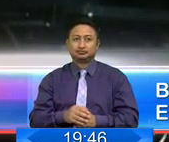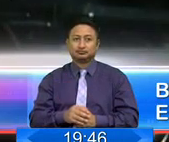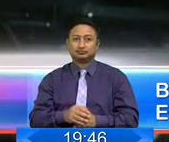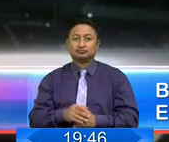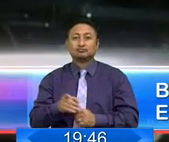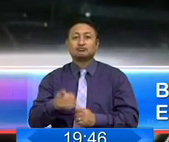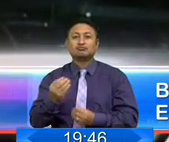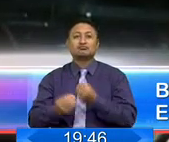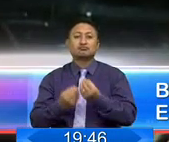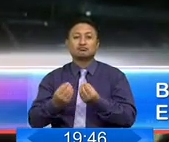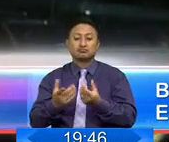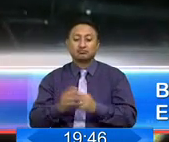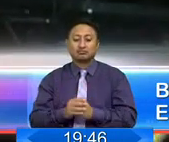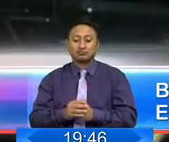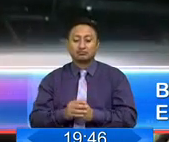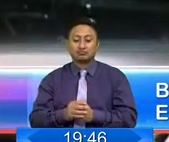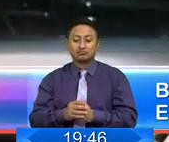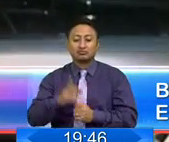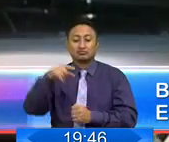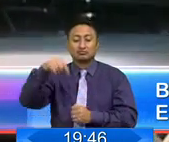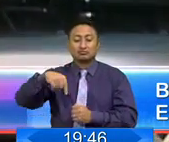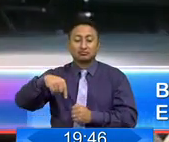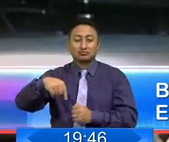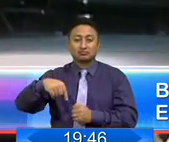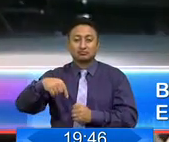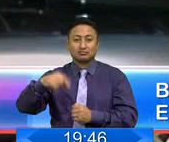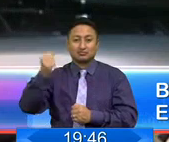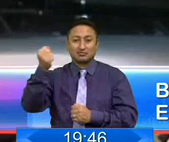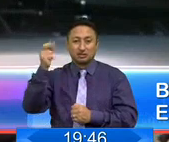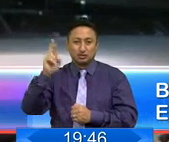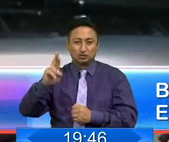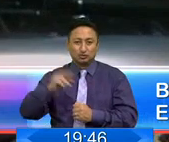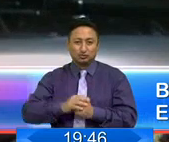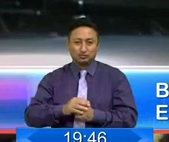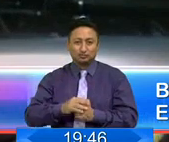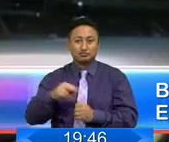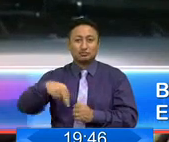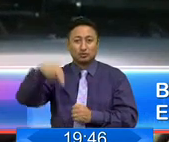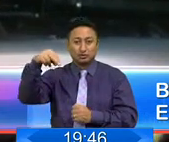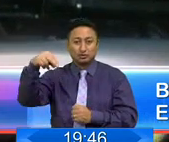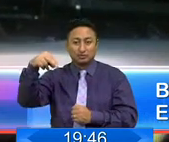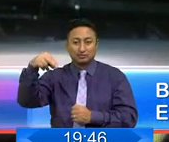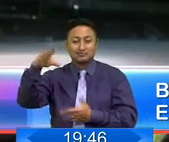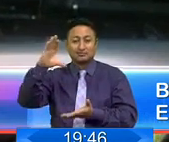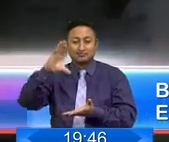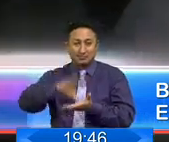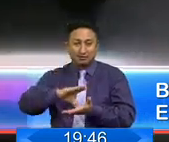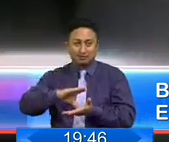banda que se encuentra operando aquí en el sector norte de la ciudad y centro